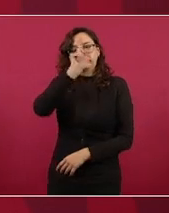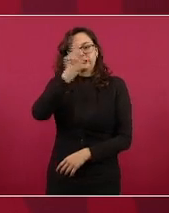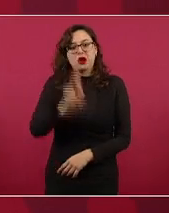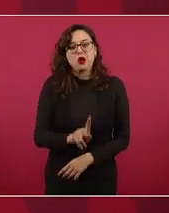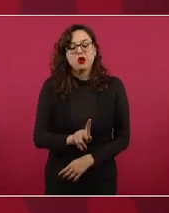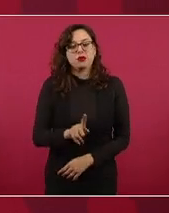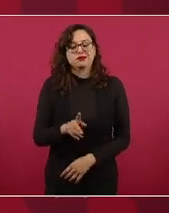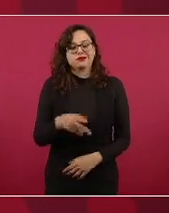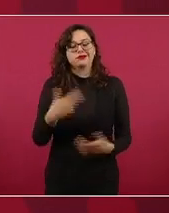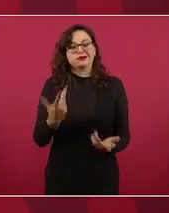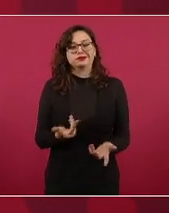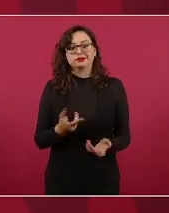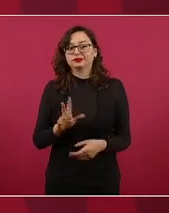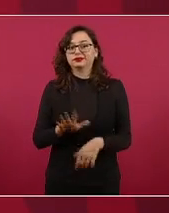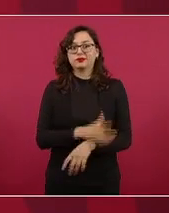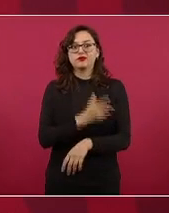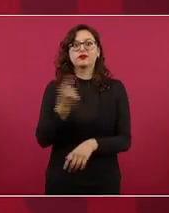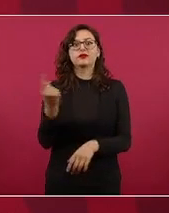porque